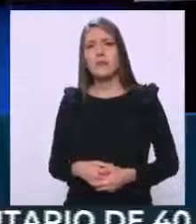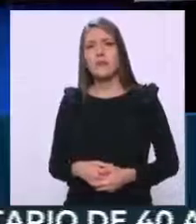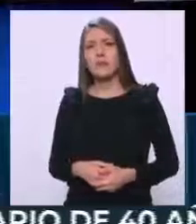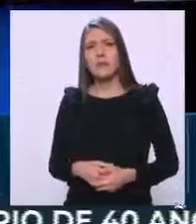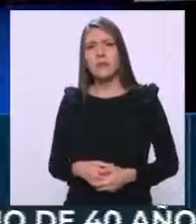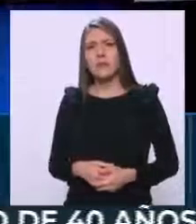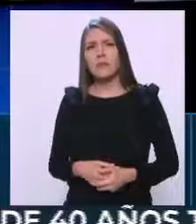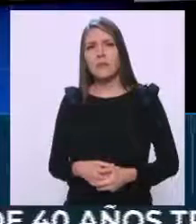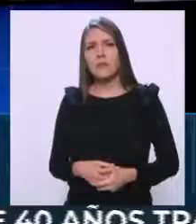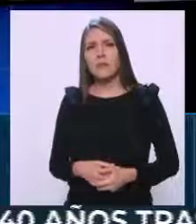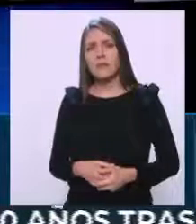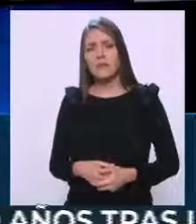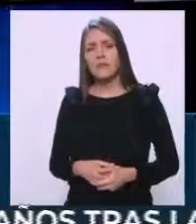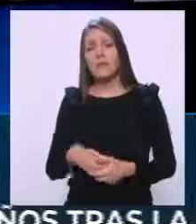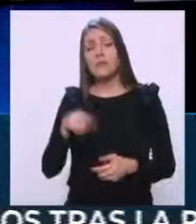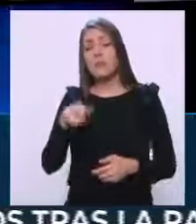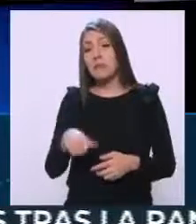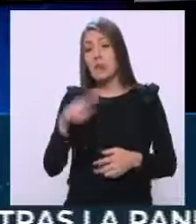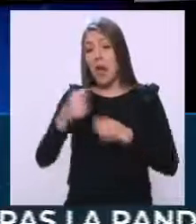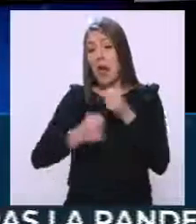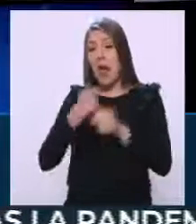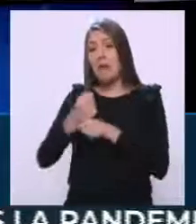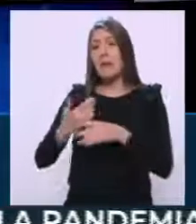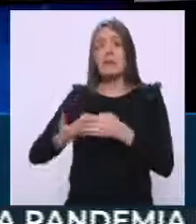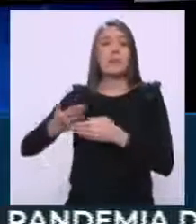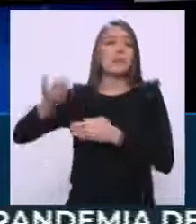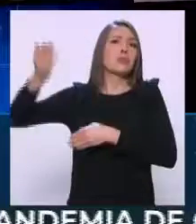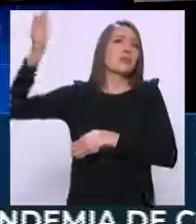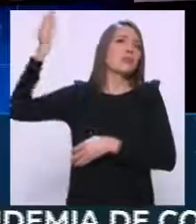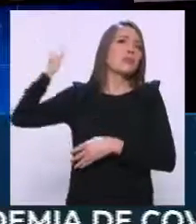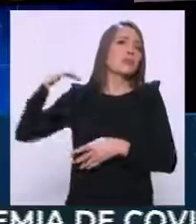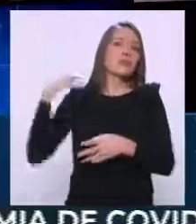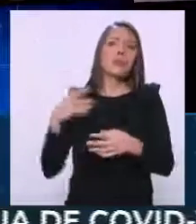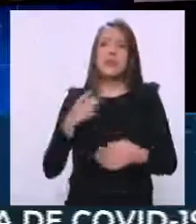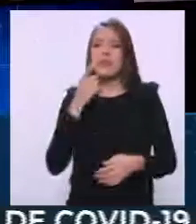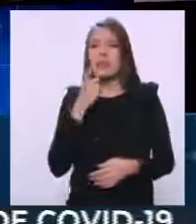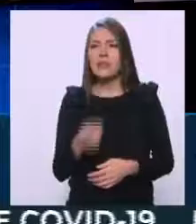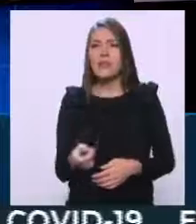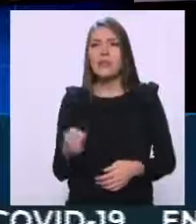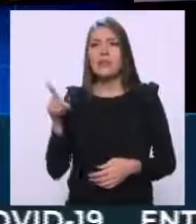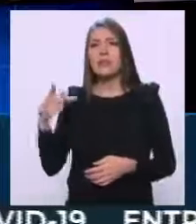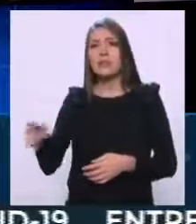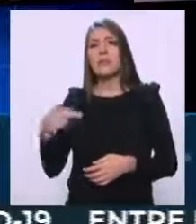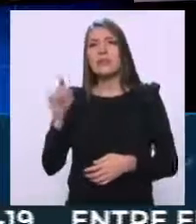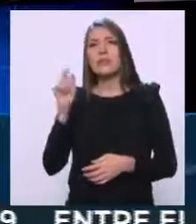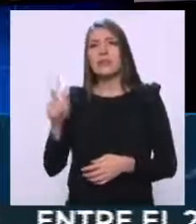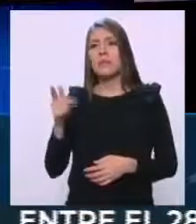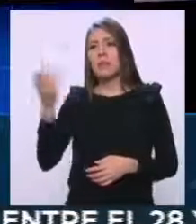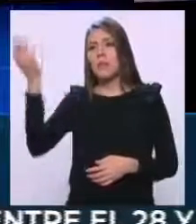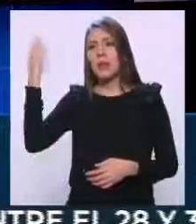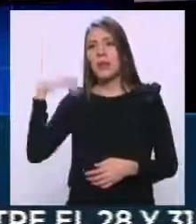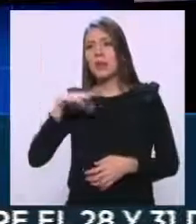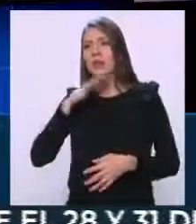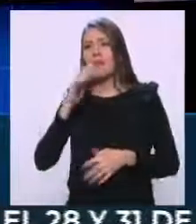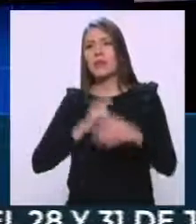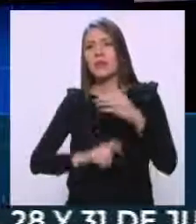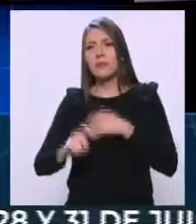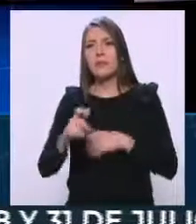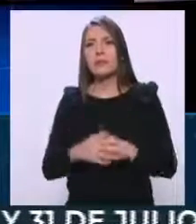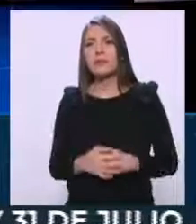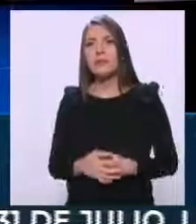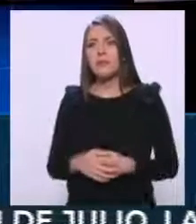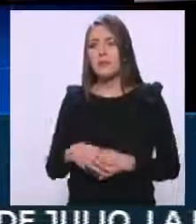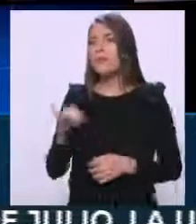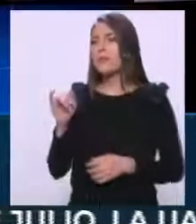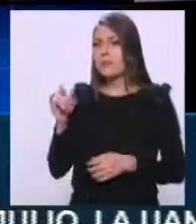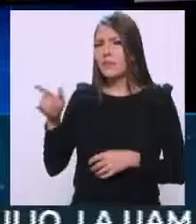Javier, si no es que siglos, Azul, esto desde la época del virreinato es el centro invisible. De la corrupción. ¿Tú te acuerdas de haber escuchado mucho de aduanas y